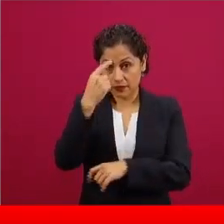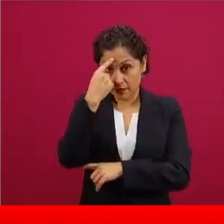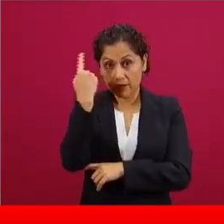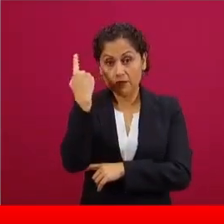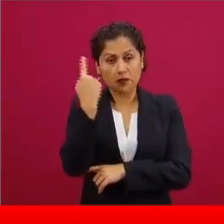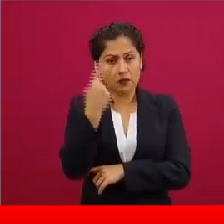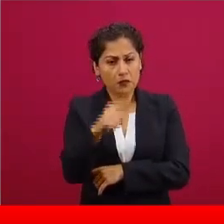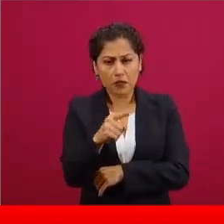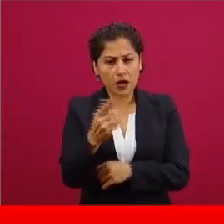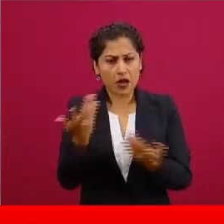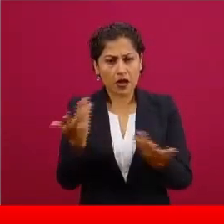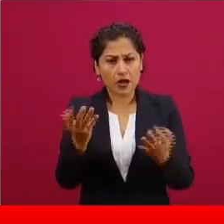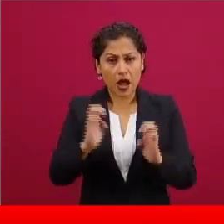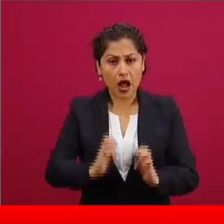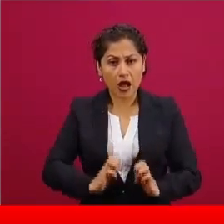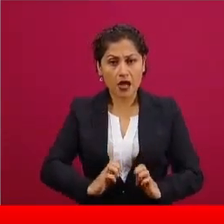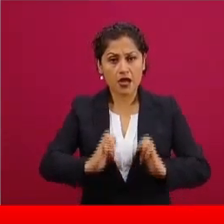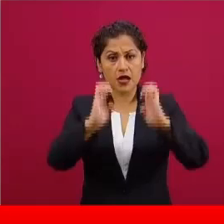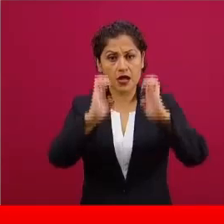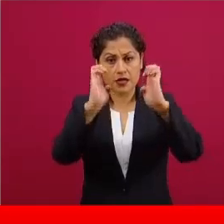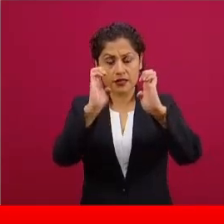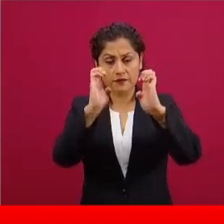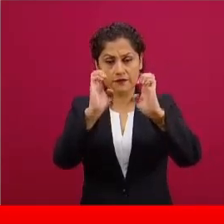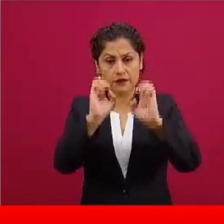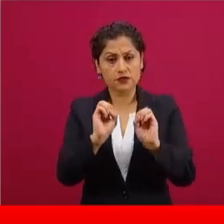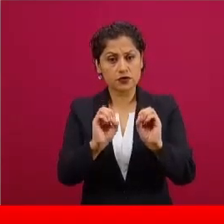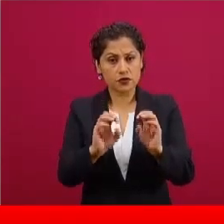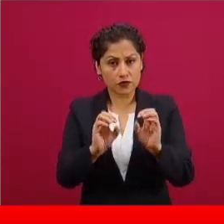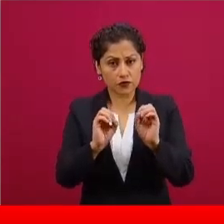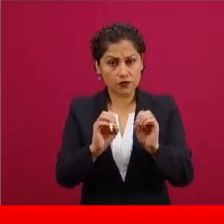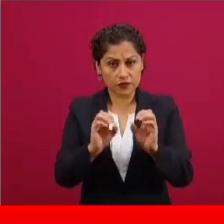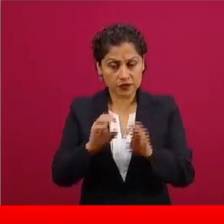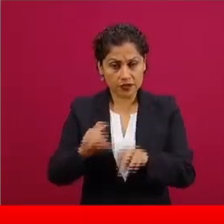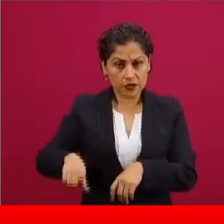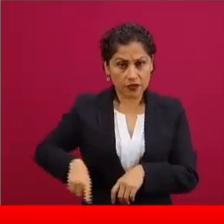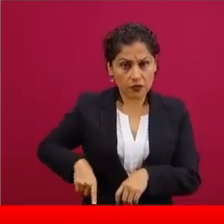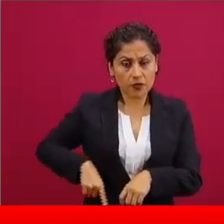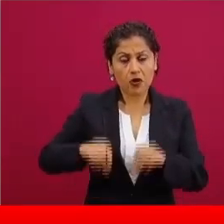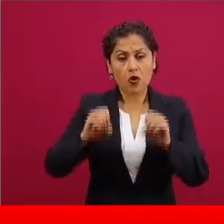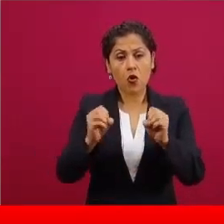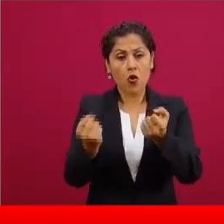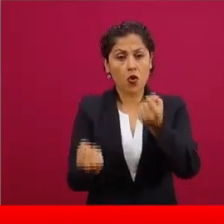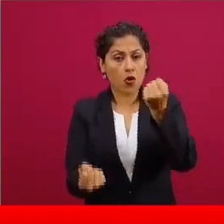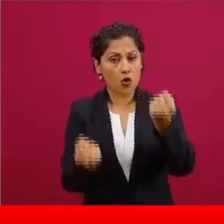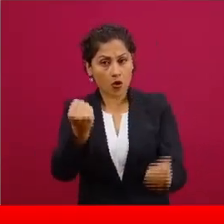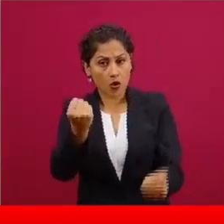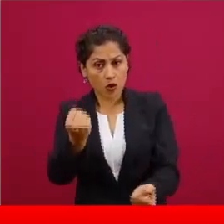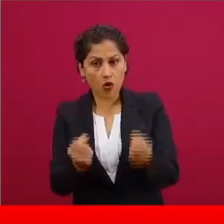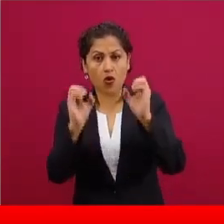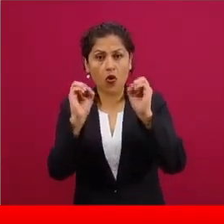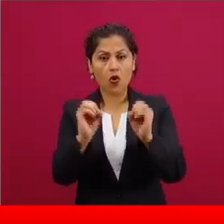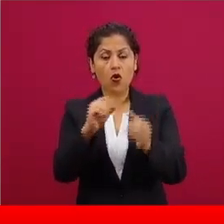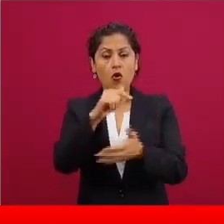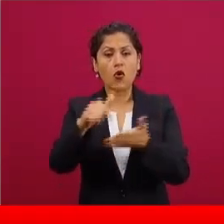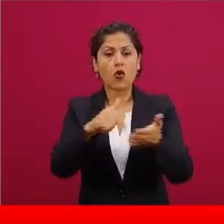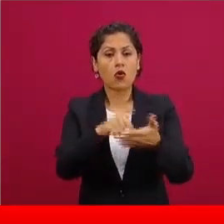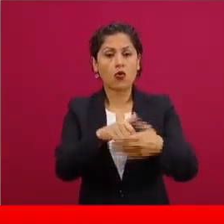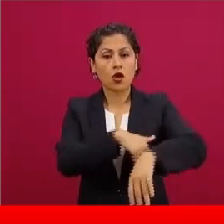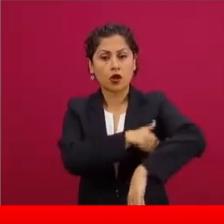edificios vehículos bodegas e inmuebles